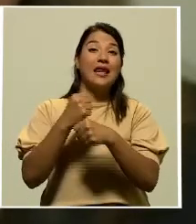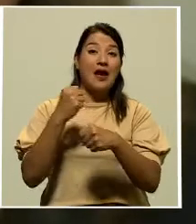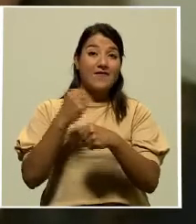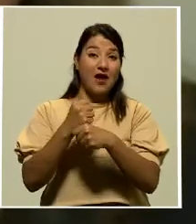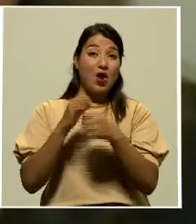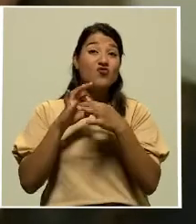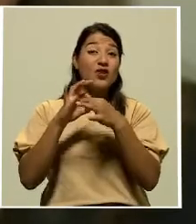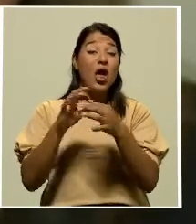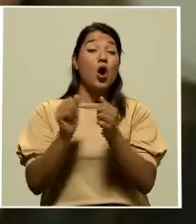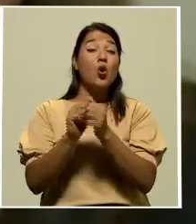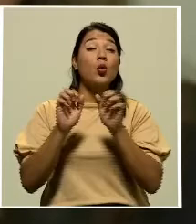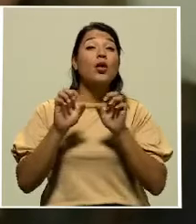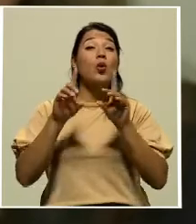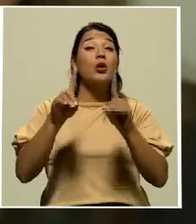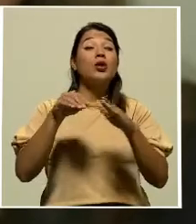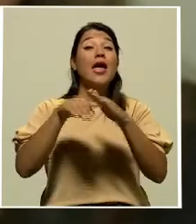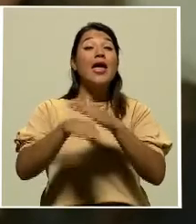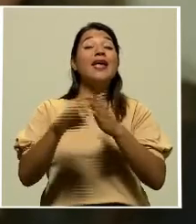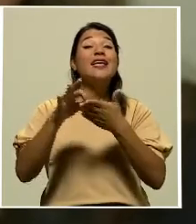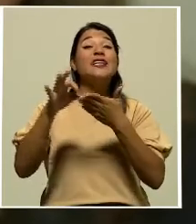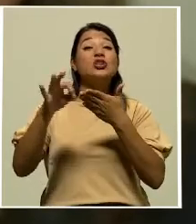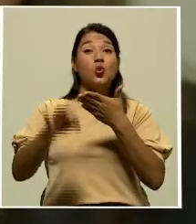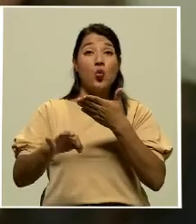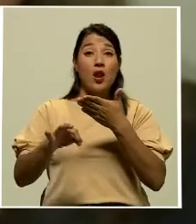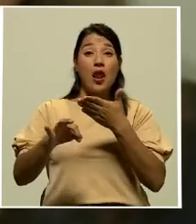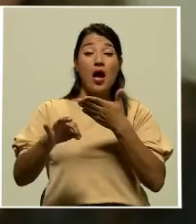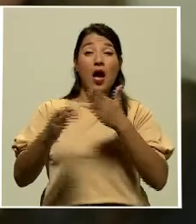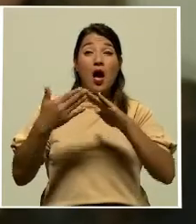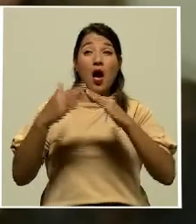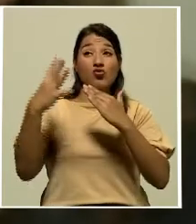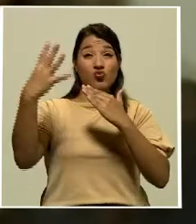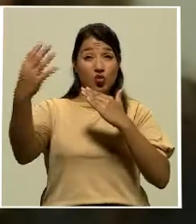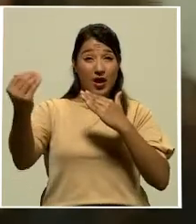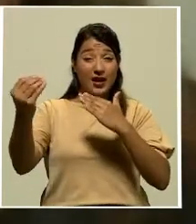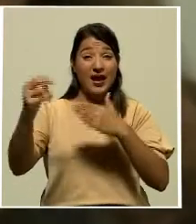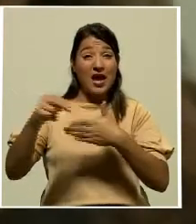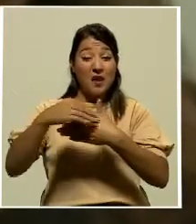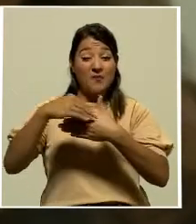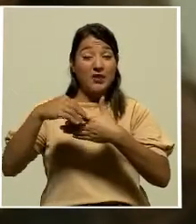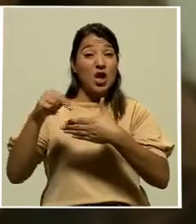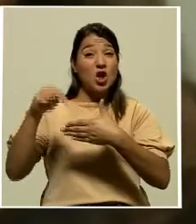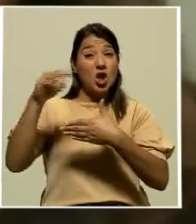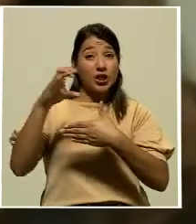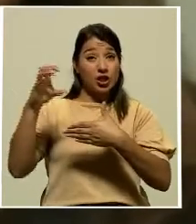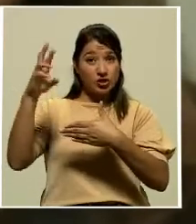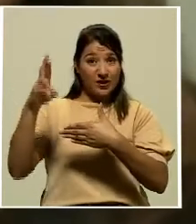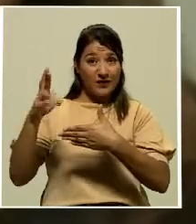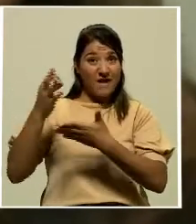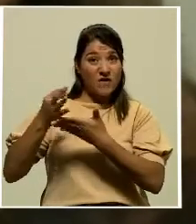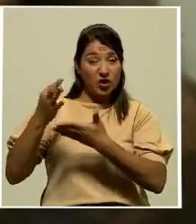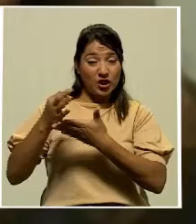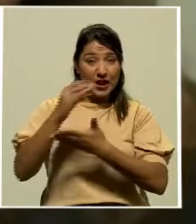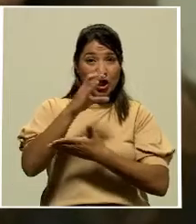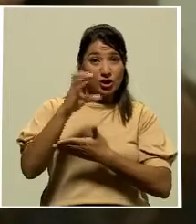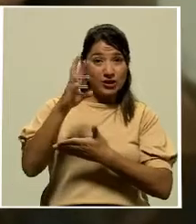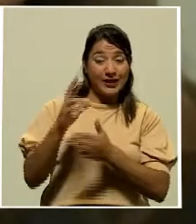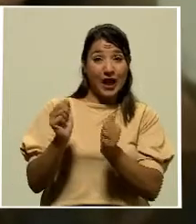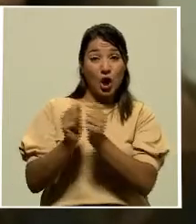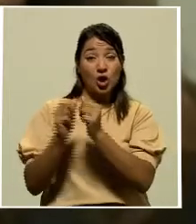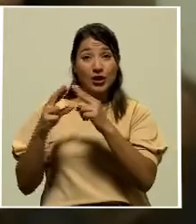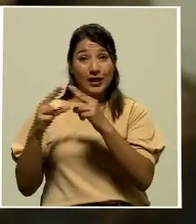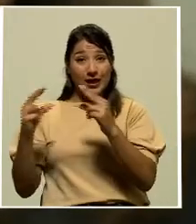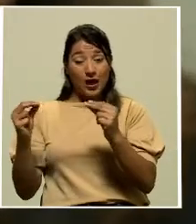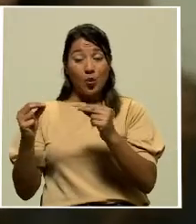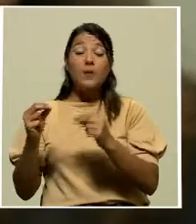con una escuela rural en el norte de Costa Rica, en la frontera entre Costa Rica y Nicaragua, y hablando